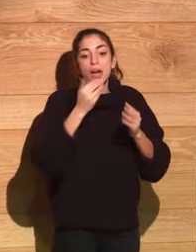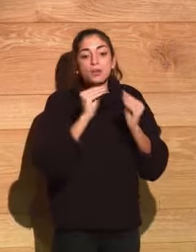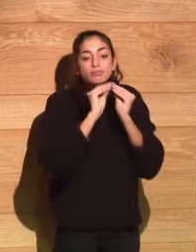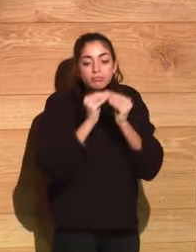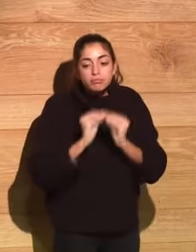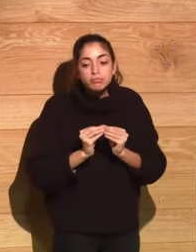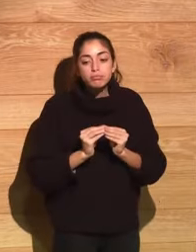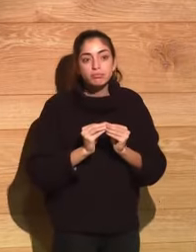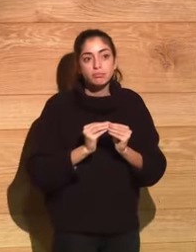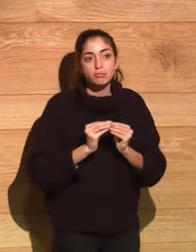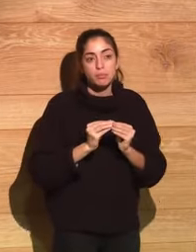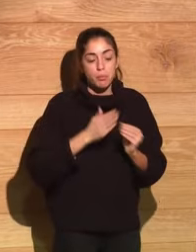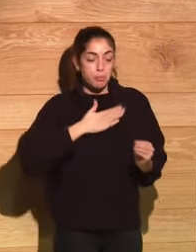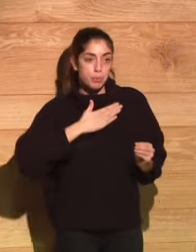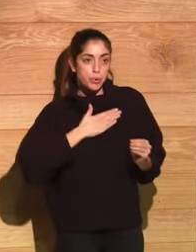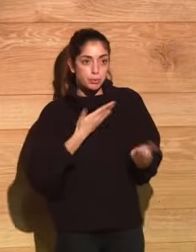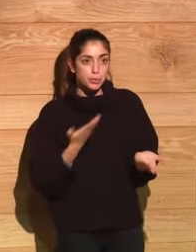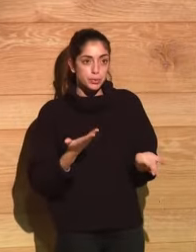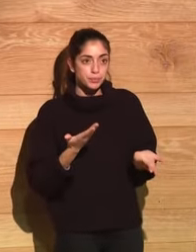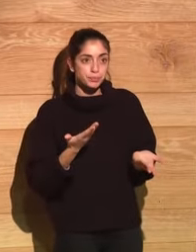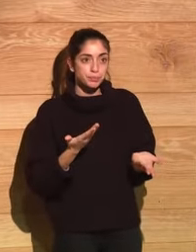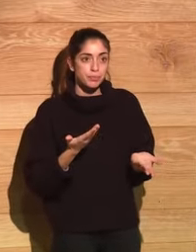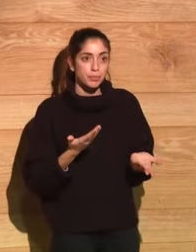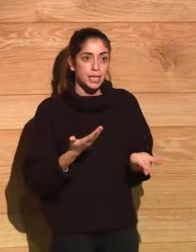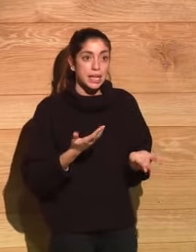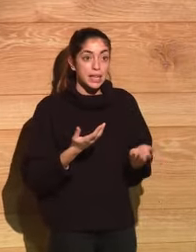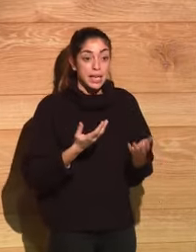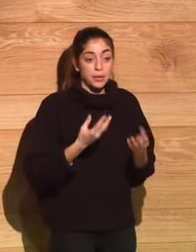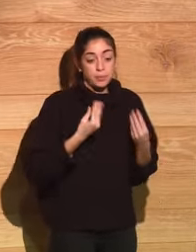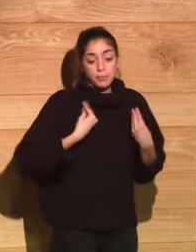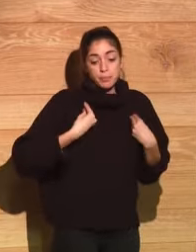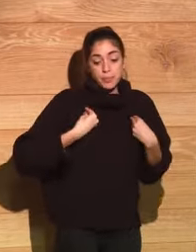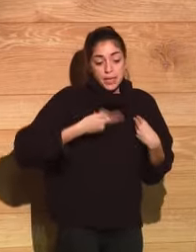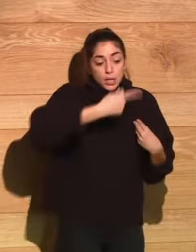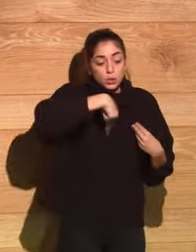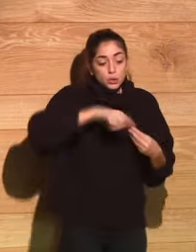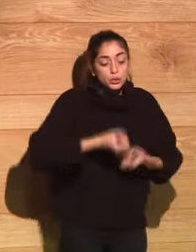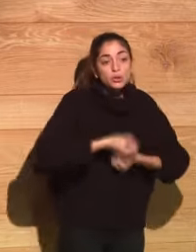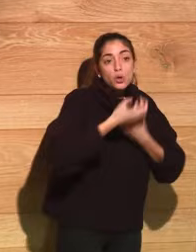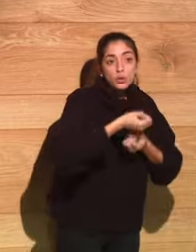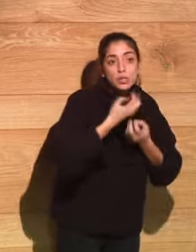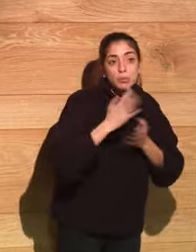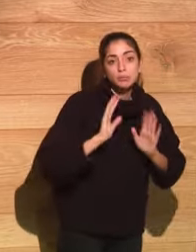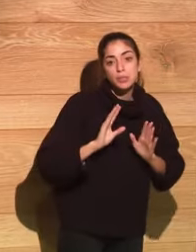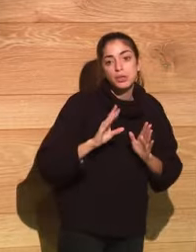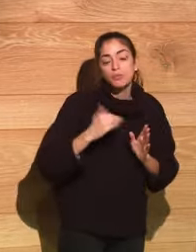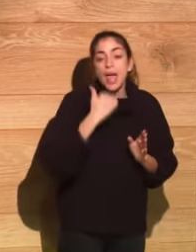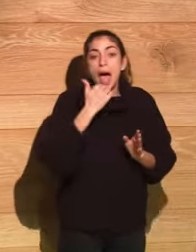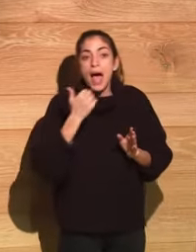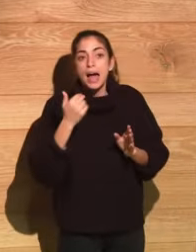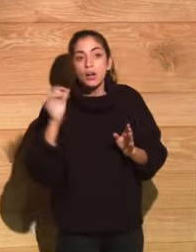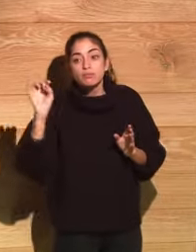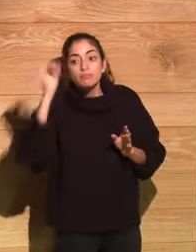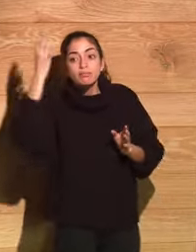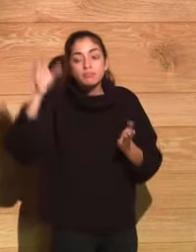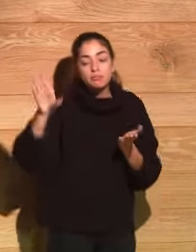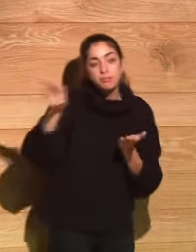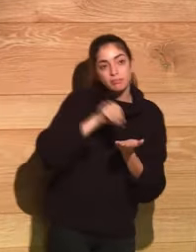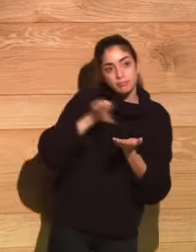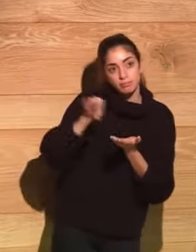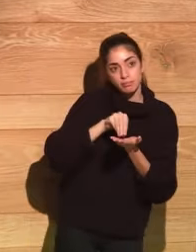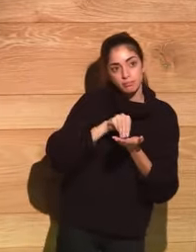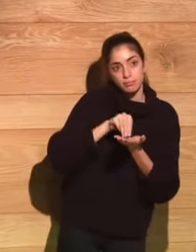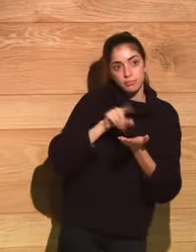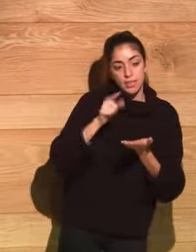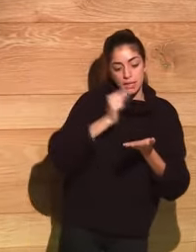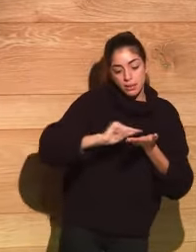siempre que contamos, la vida que contamos, sea nuestra o ajena, siempre está cargada de elaboraciones, ¿no? Desde los recuerdos hasta los sueños, que son los que